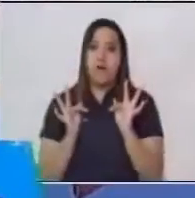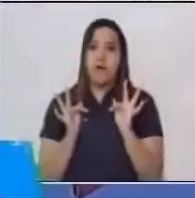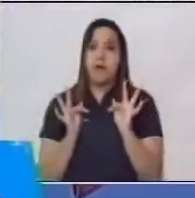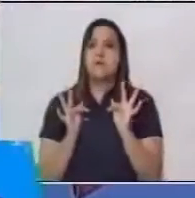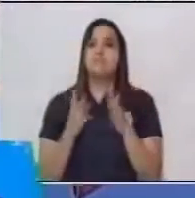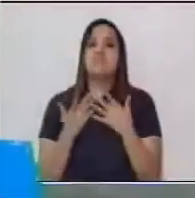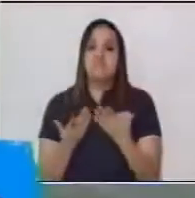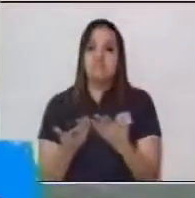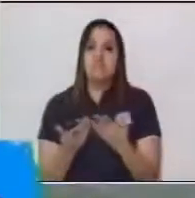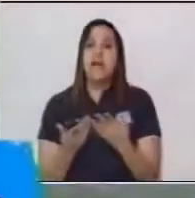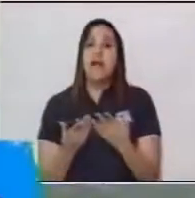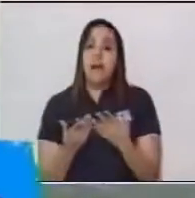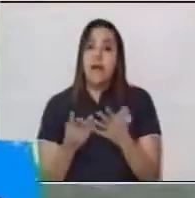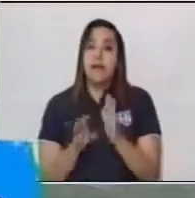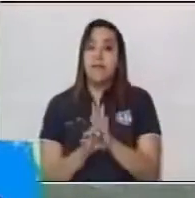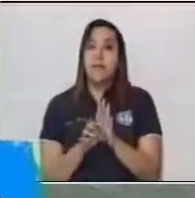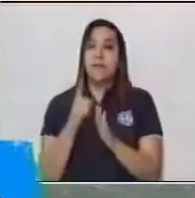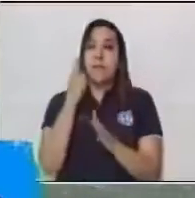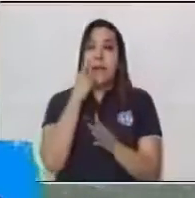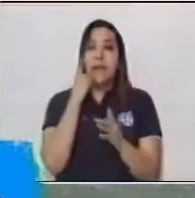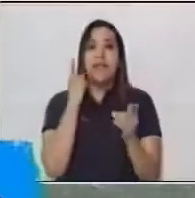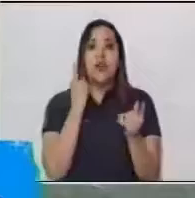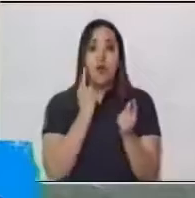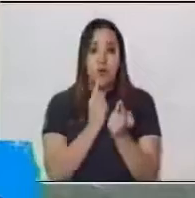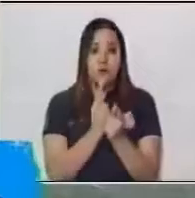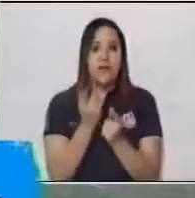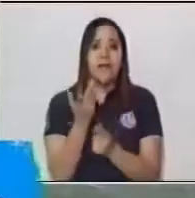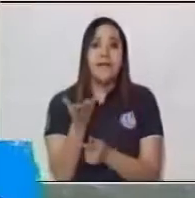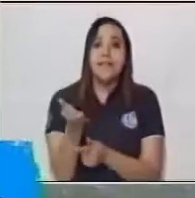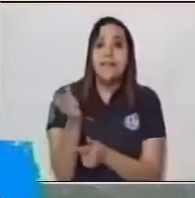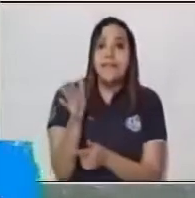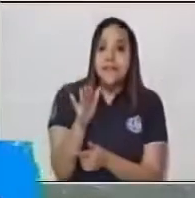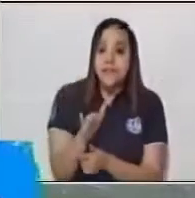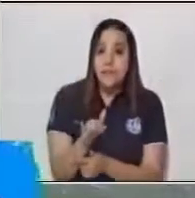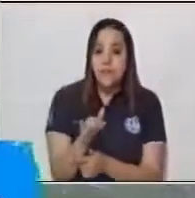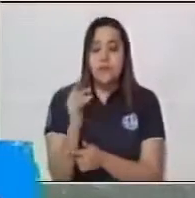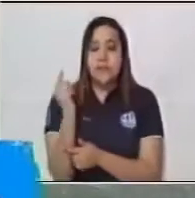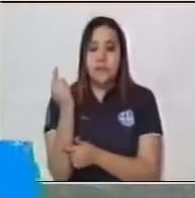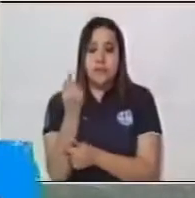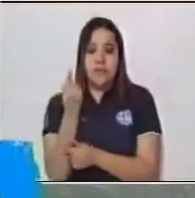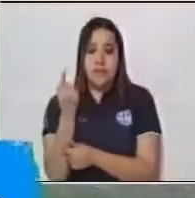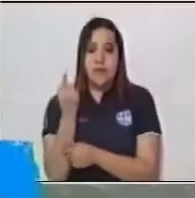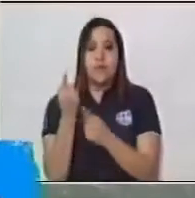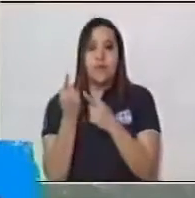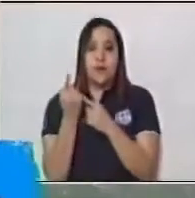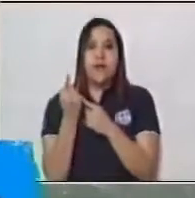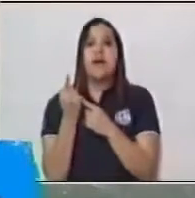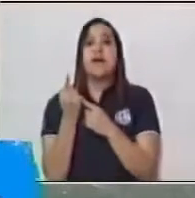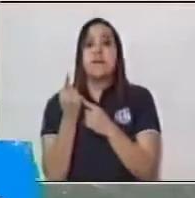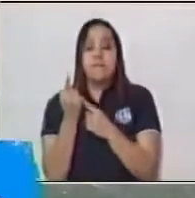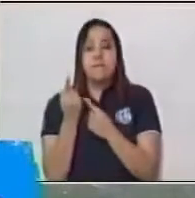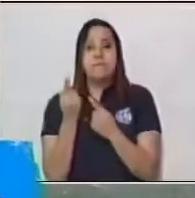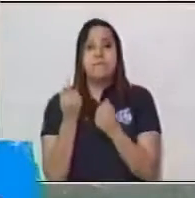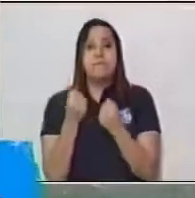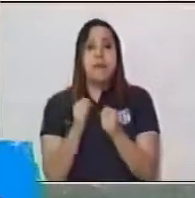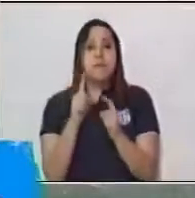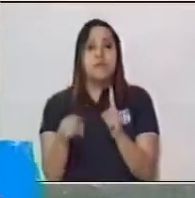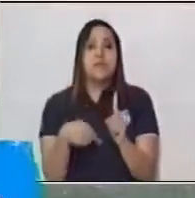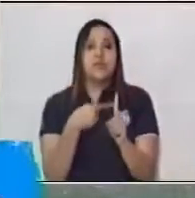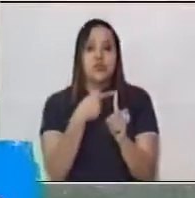dice que para encontrar después del primer valor, vamos a sumar